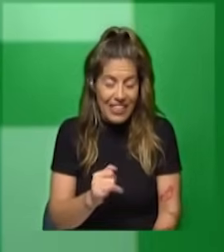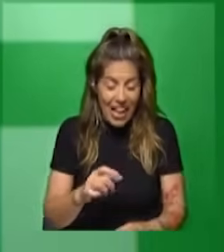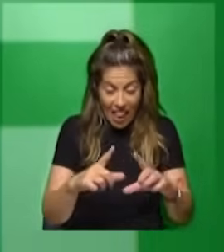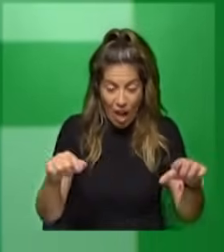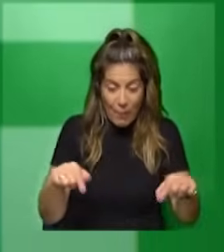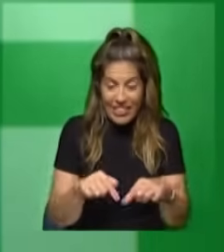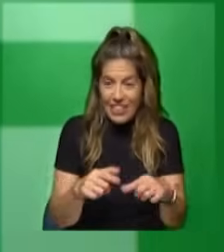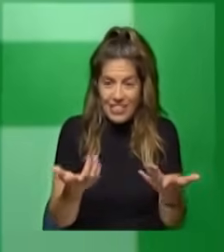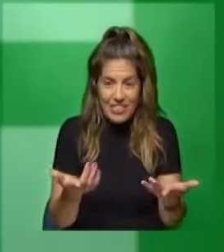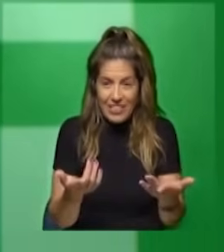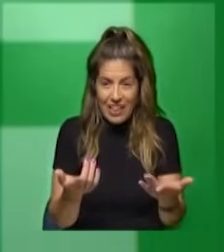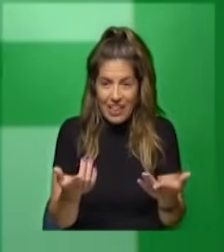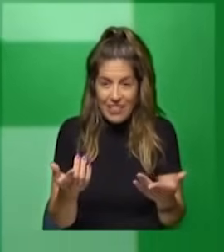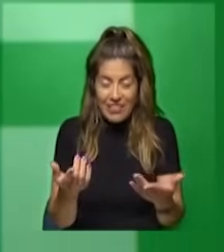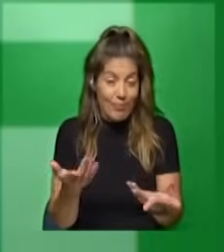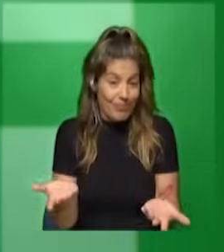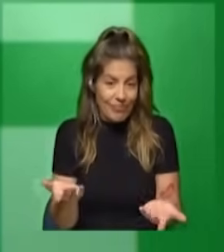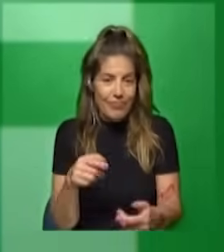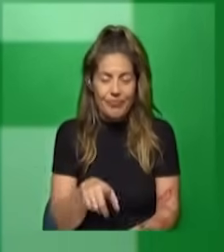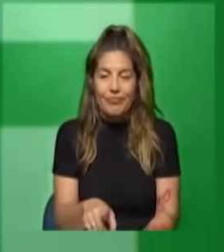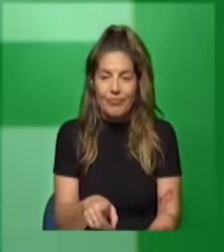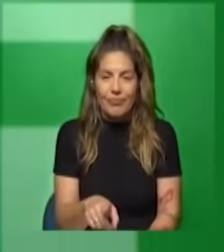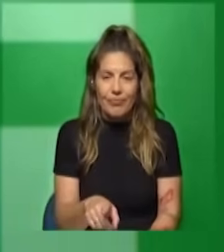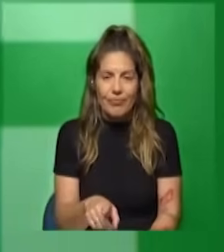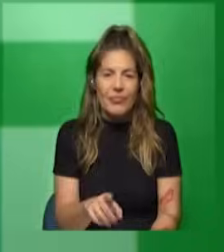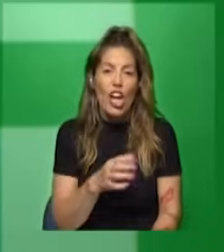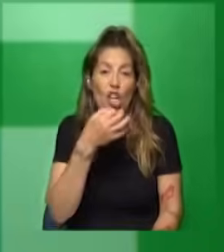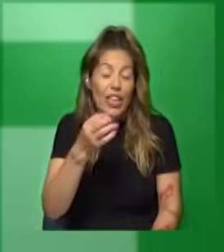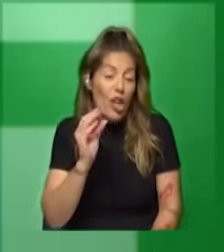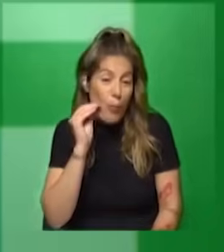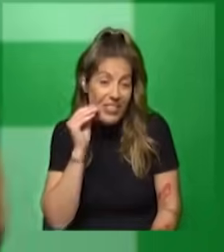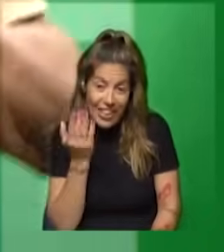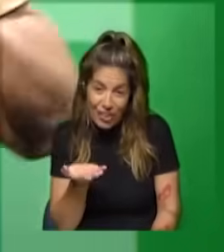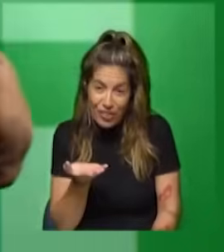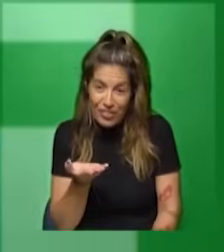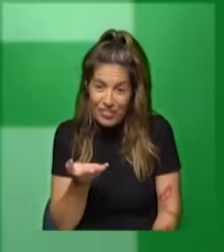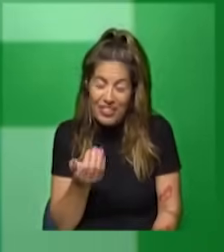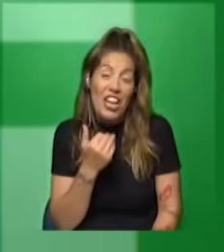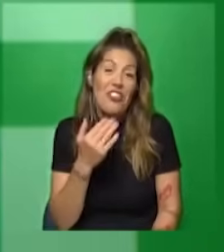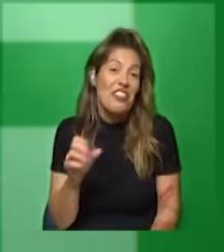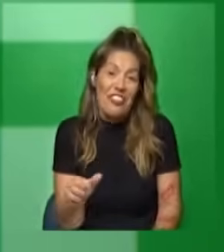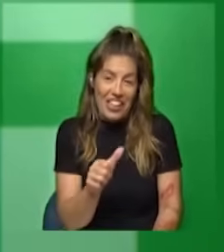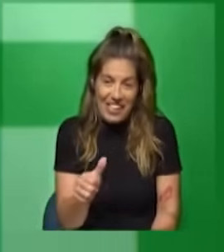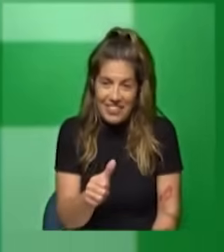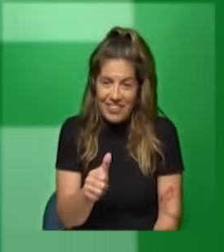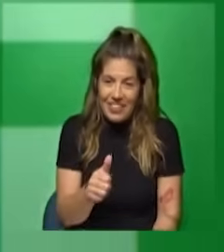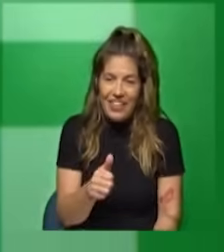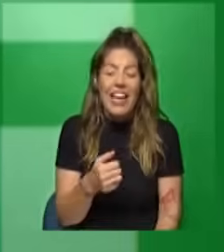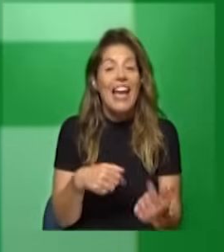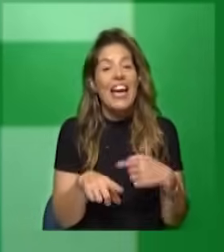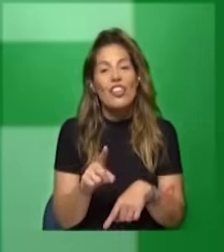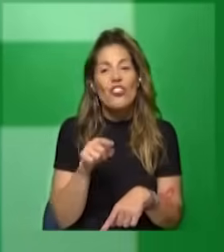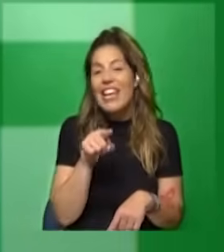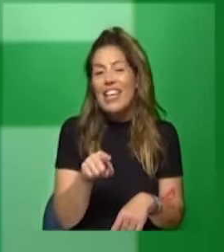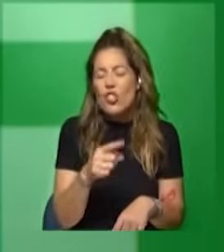es parte de ellos mismos. Bien. Y no te digo a mis nietos. Sí, ni que ya ni sé qué es lo que hace. Entonces,